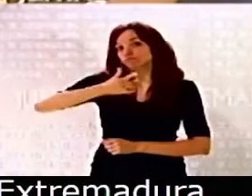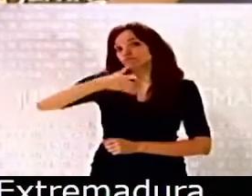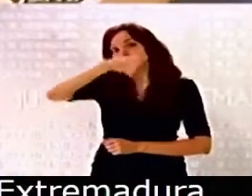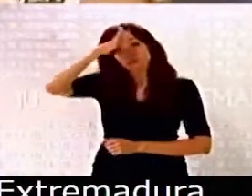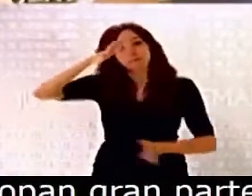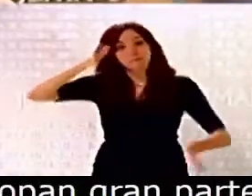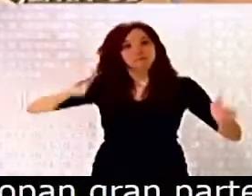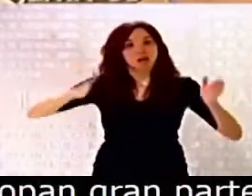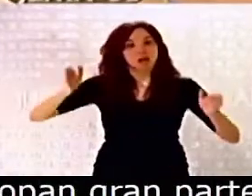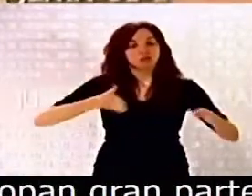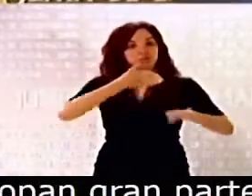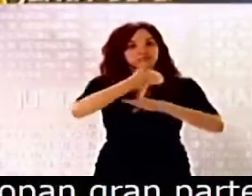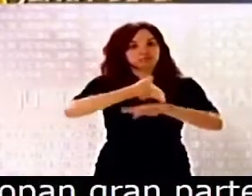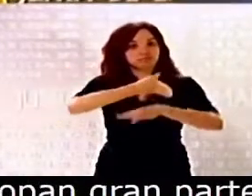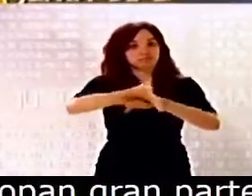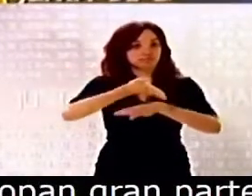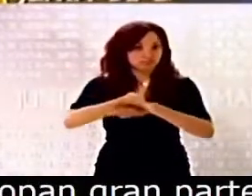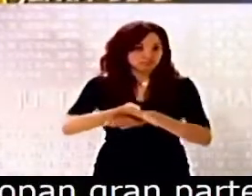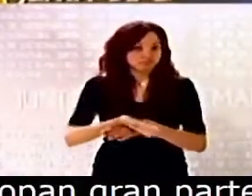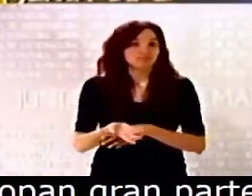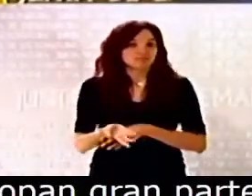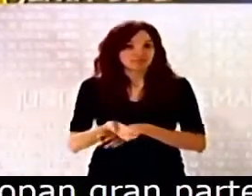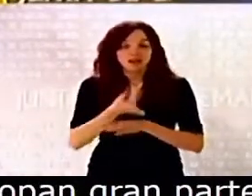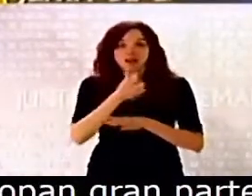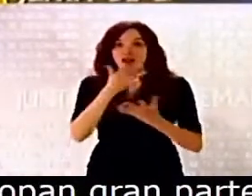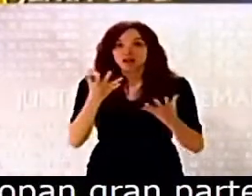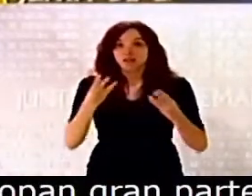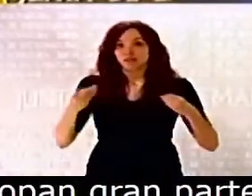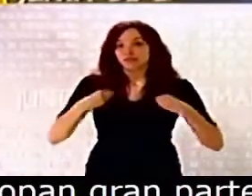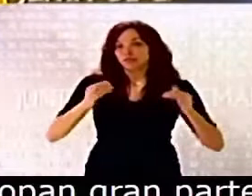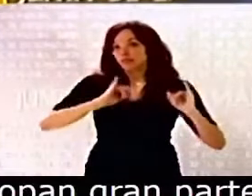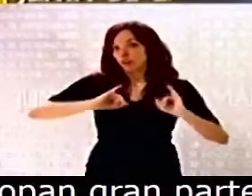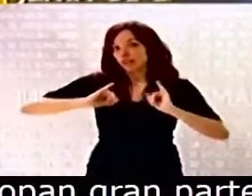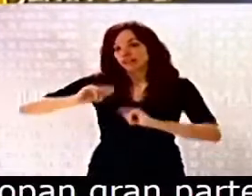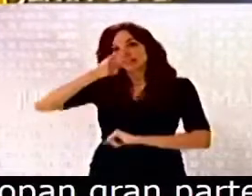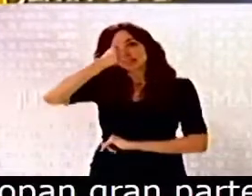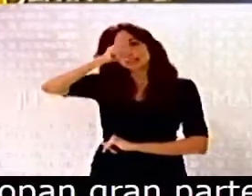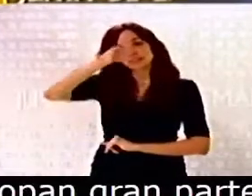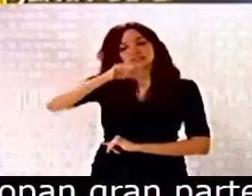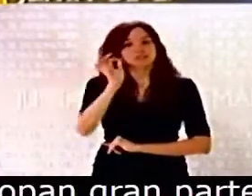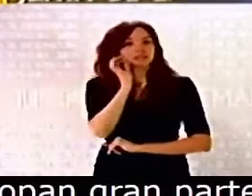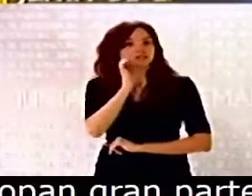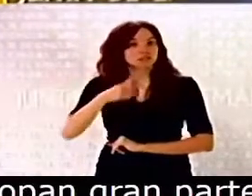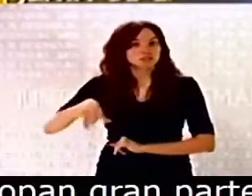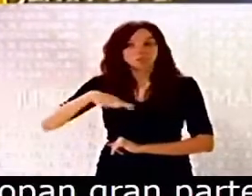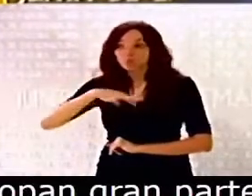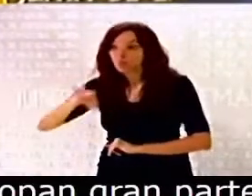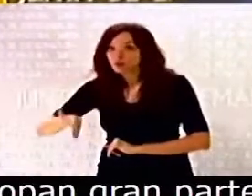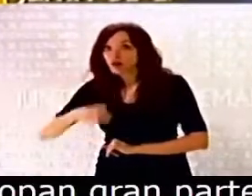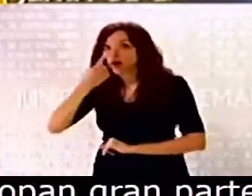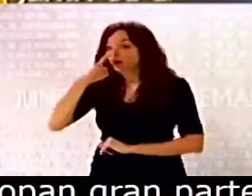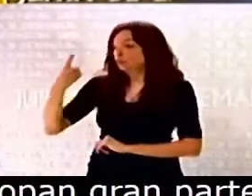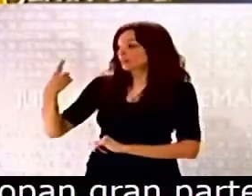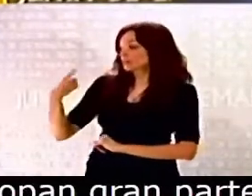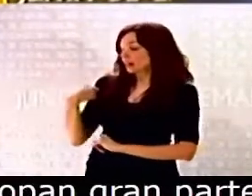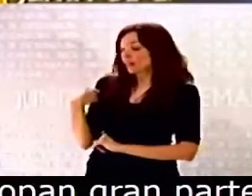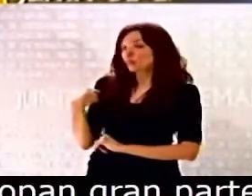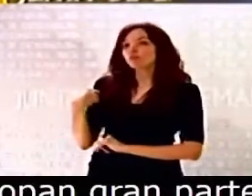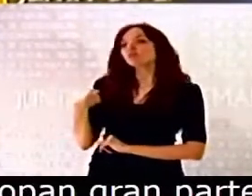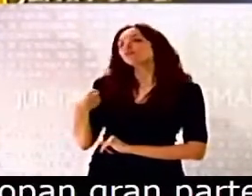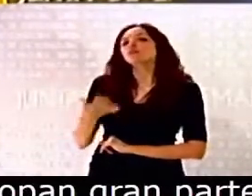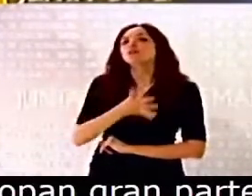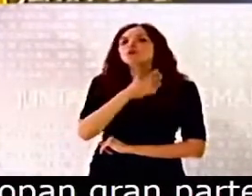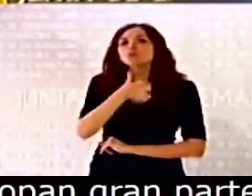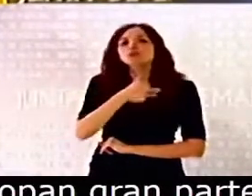día en las que se pueden divertir los chicos y las chicas y ocupan la mayor